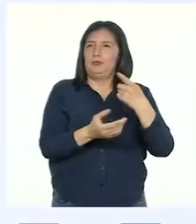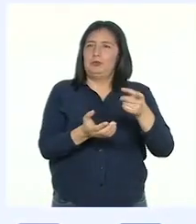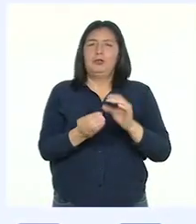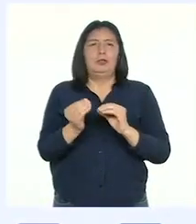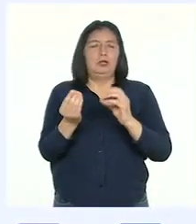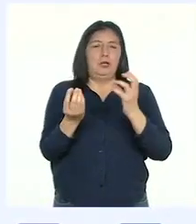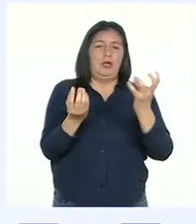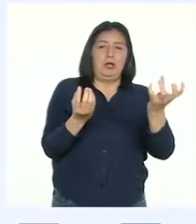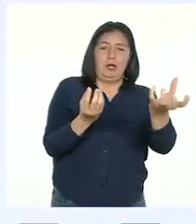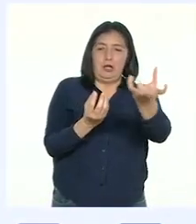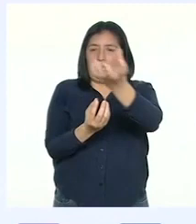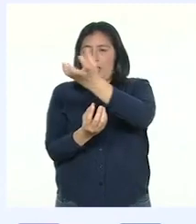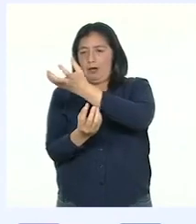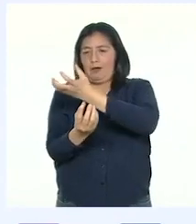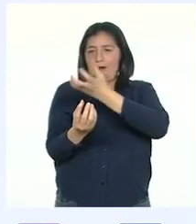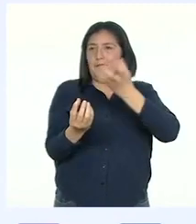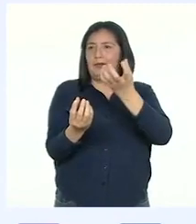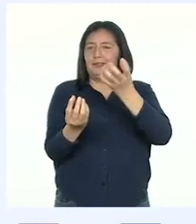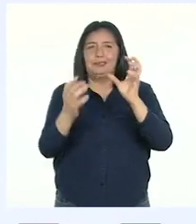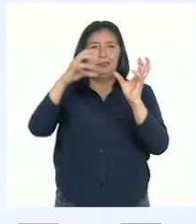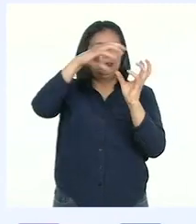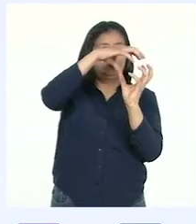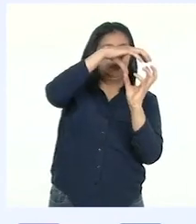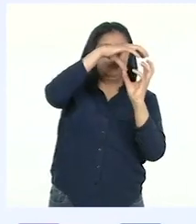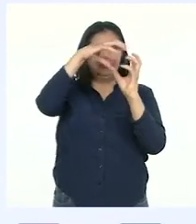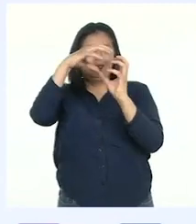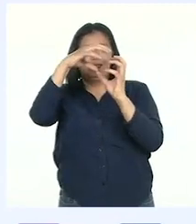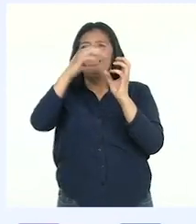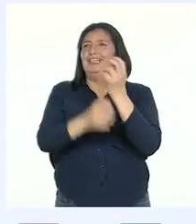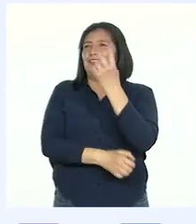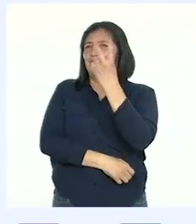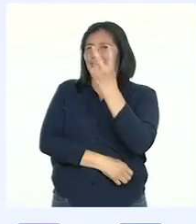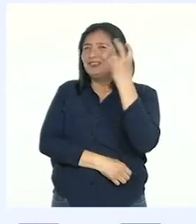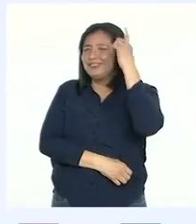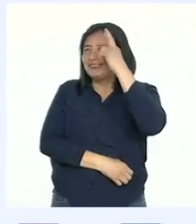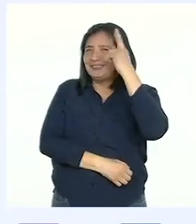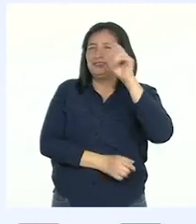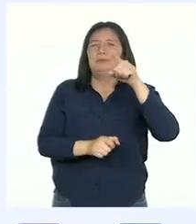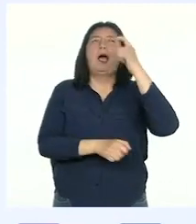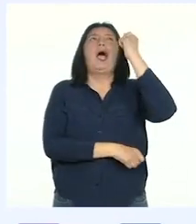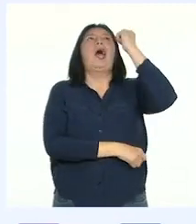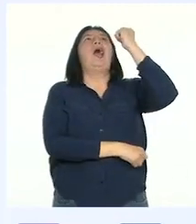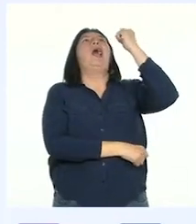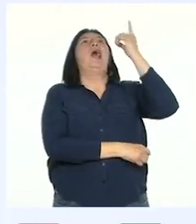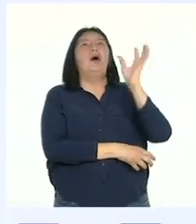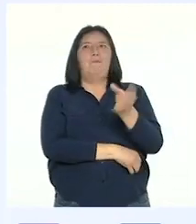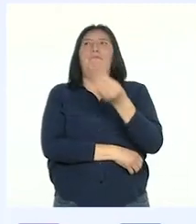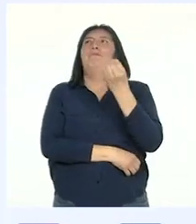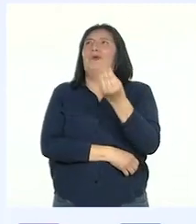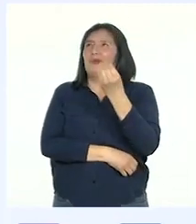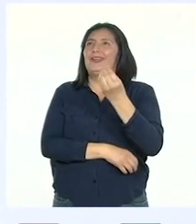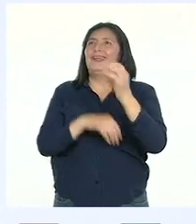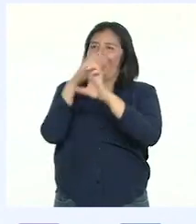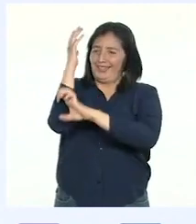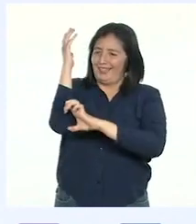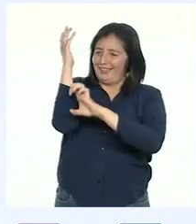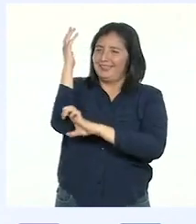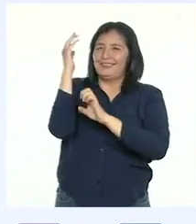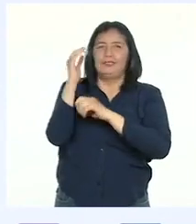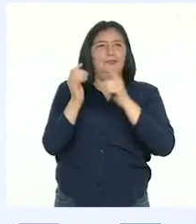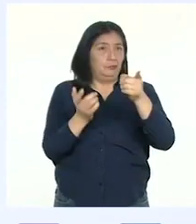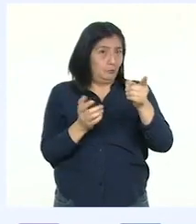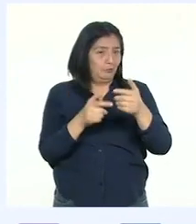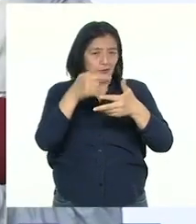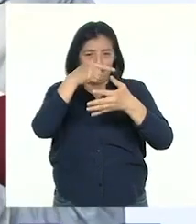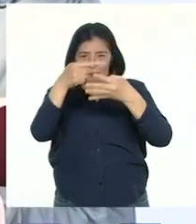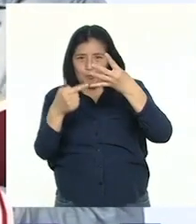de traslación de la Tierra y el eje inclinado las dos razones que hemos conocido para entender por qué ocurren las estaciones, entre ellas